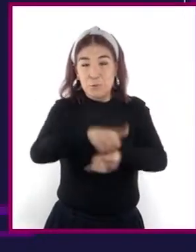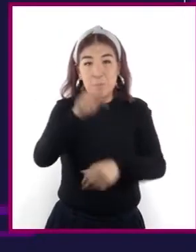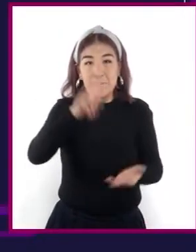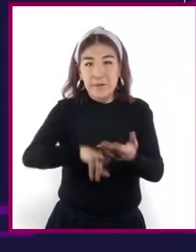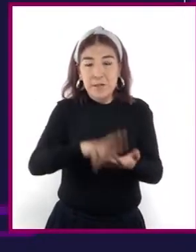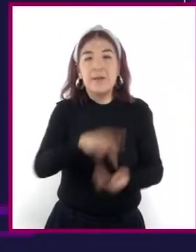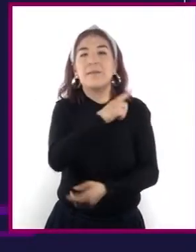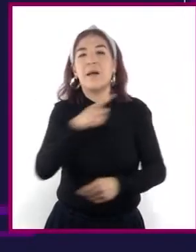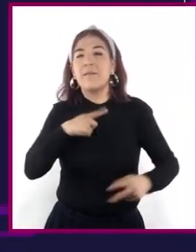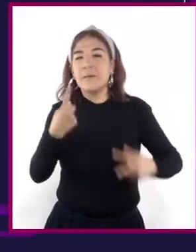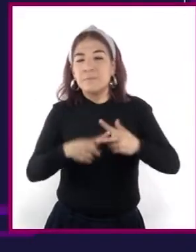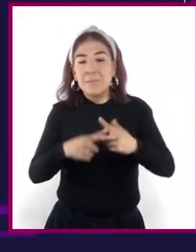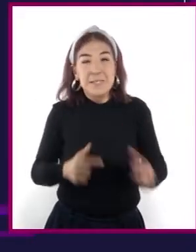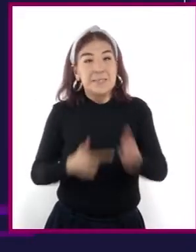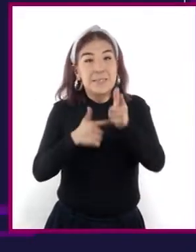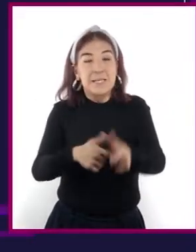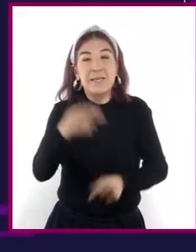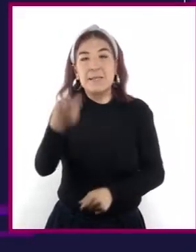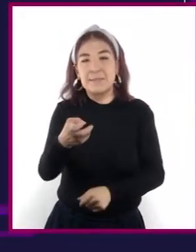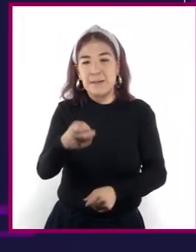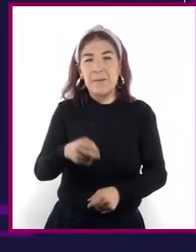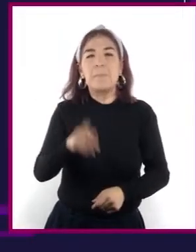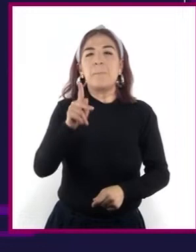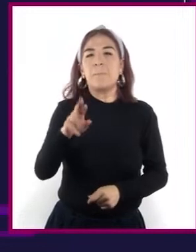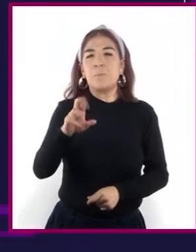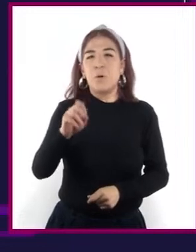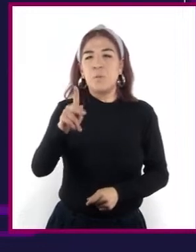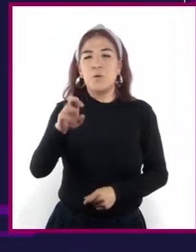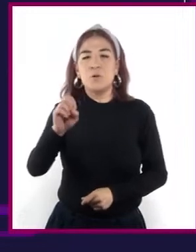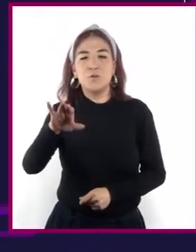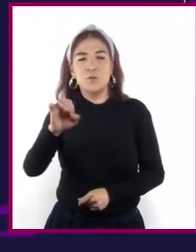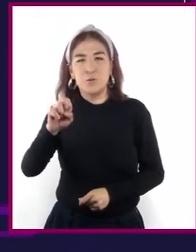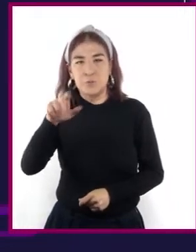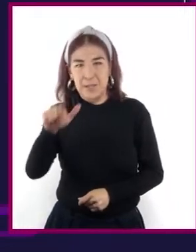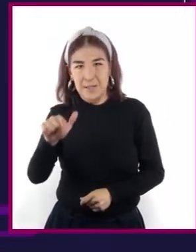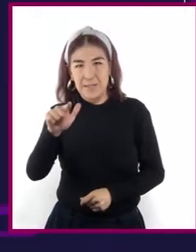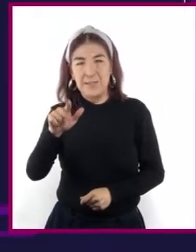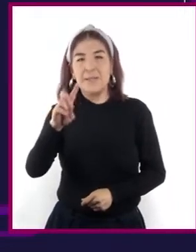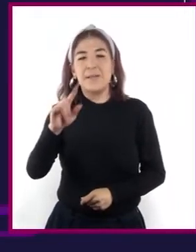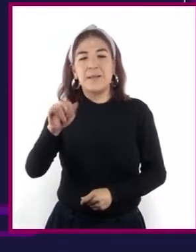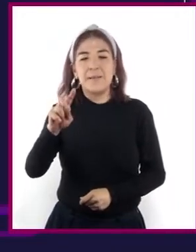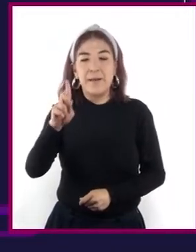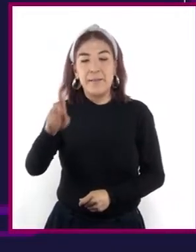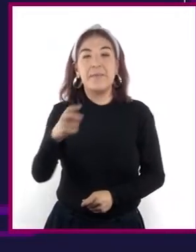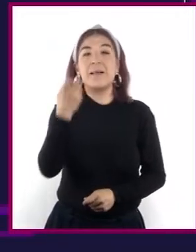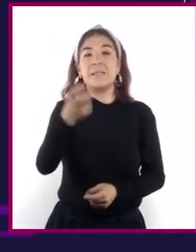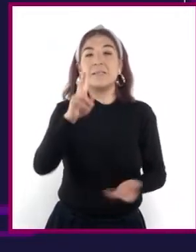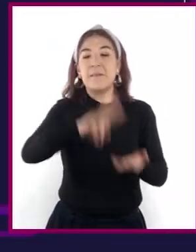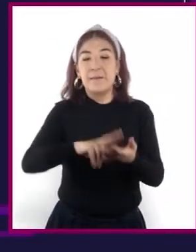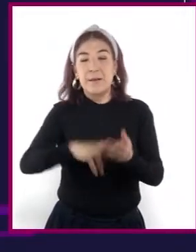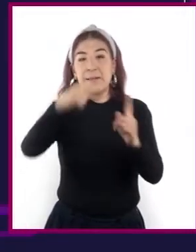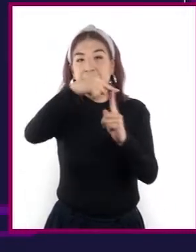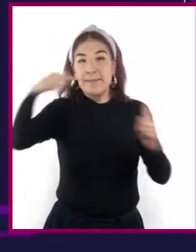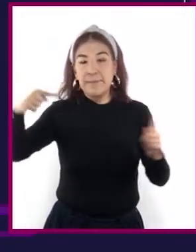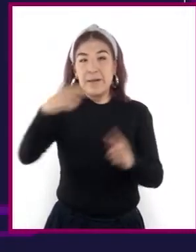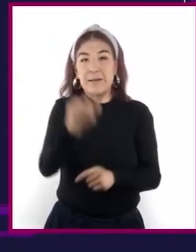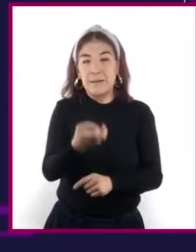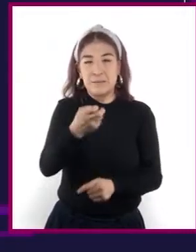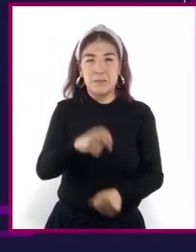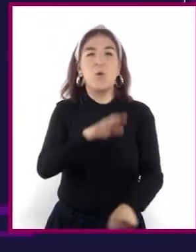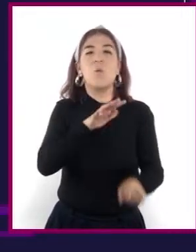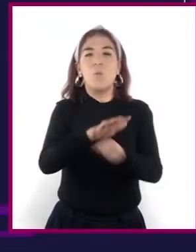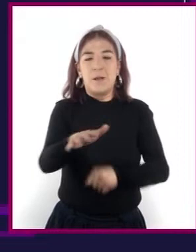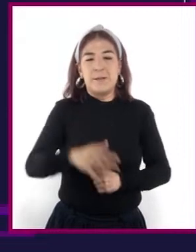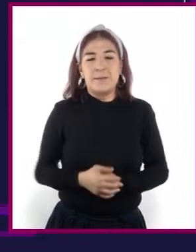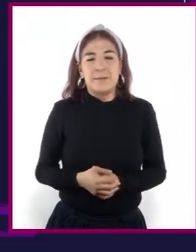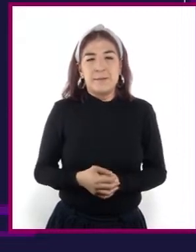es calculando la constante de proporcionalidad. Para ello, se divide el valor de la segunda magnitud, en este caso